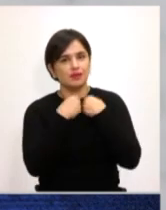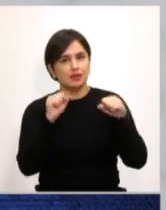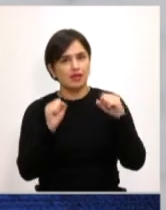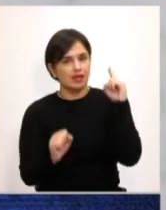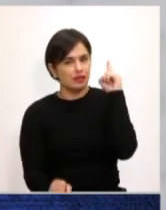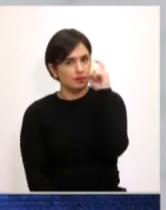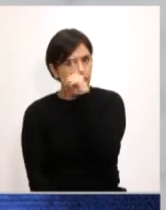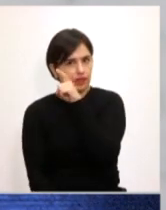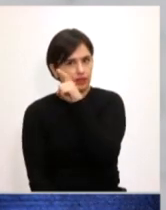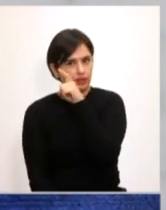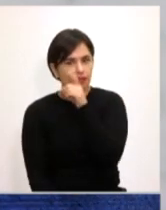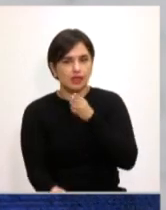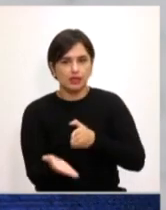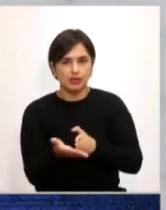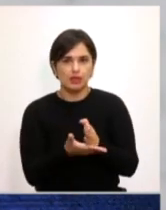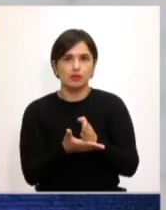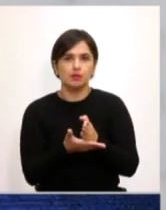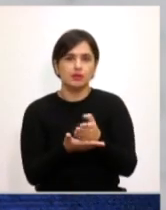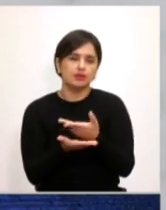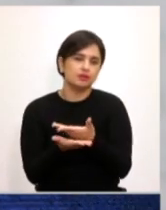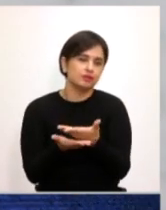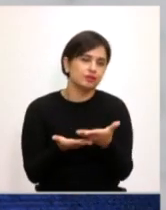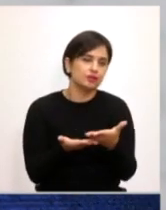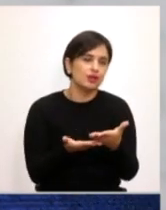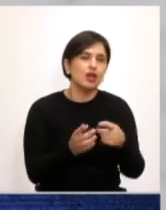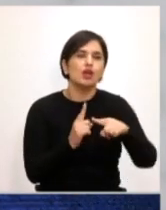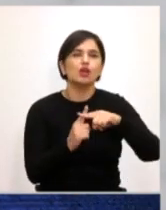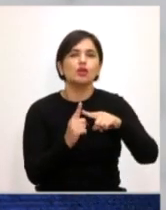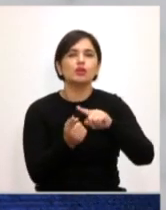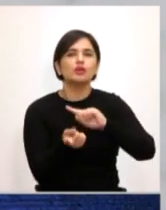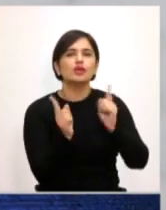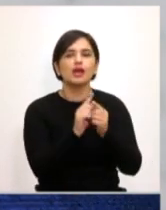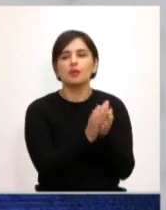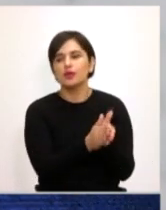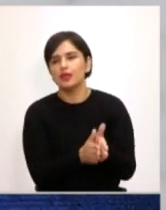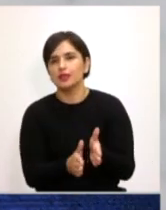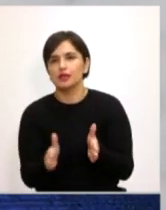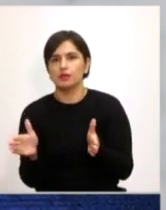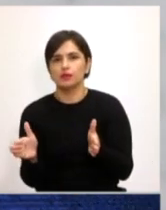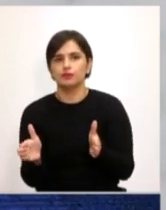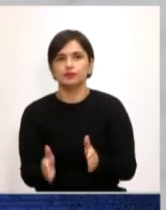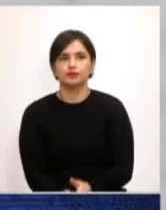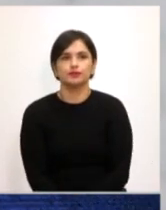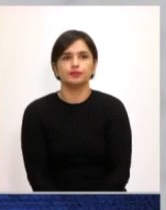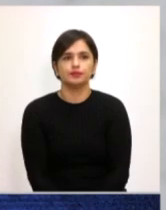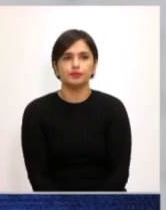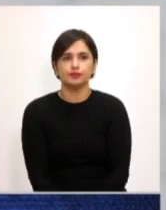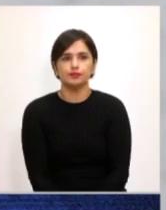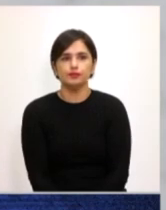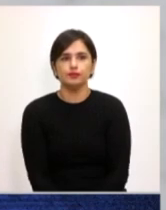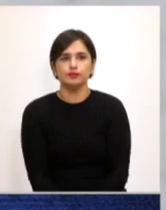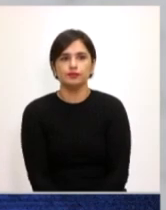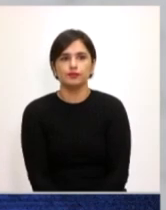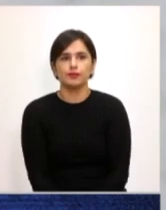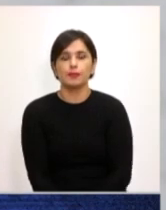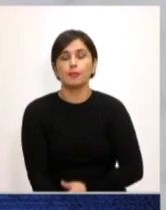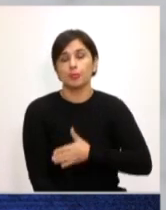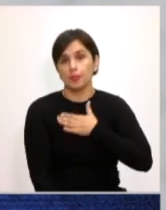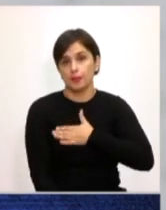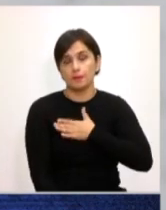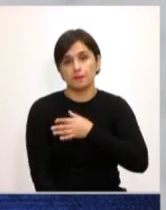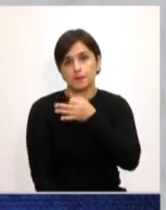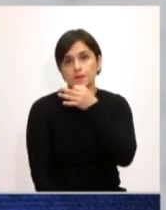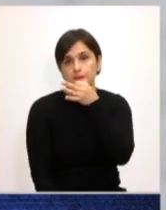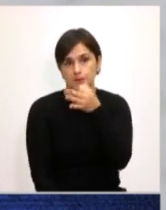dificultades y comenzar a sembrar las semillas de un cambio de etapa. En ese sentido, quiero